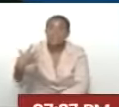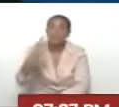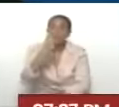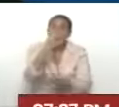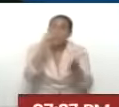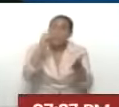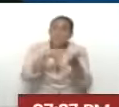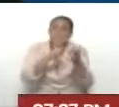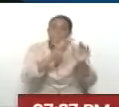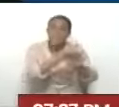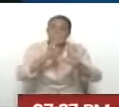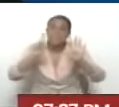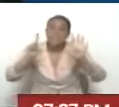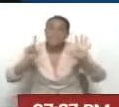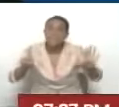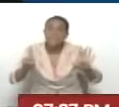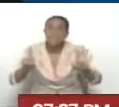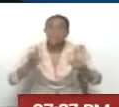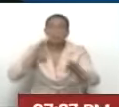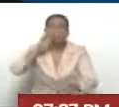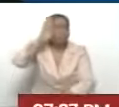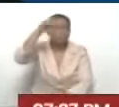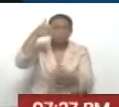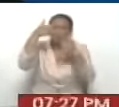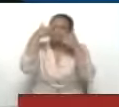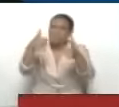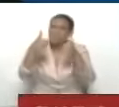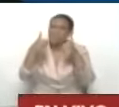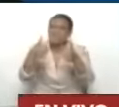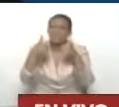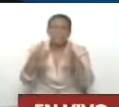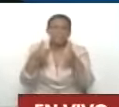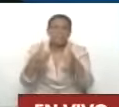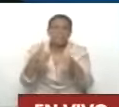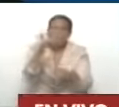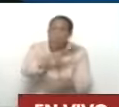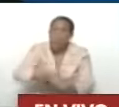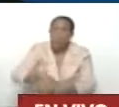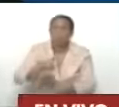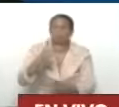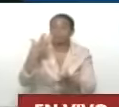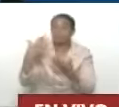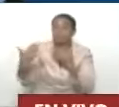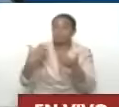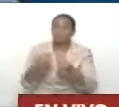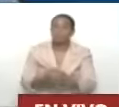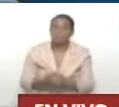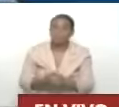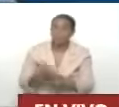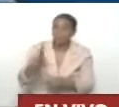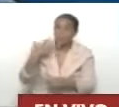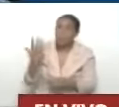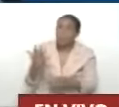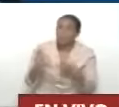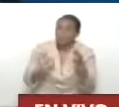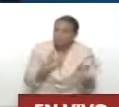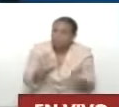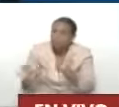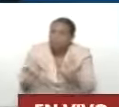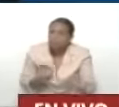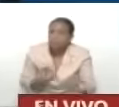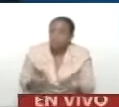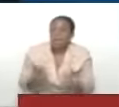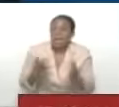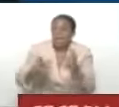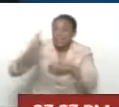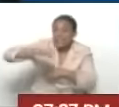2025-2026 apunta hacia récord en materia de inflación en 100 años. El tercer consenso, la necesidad de